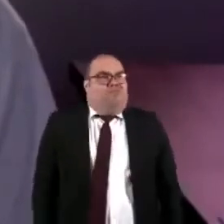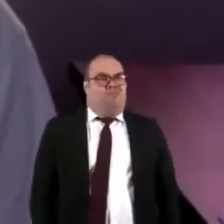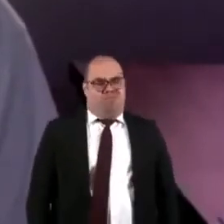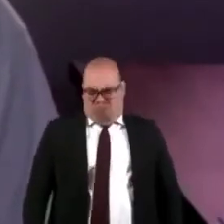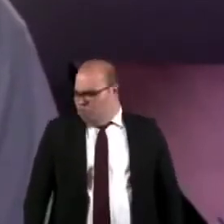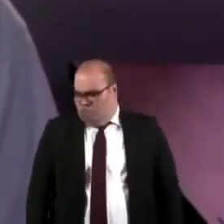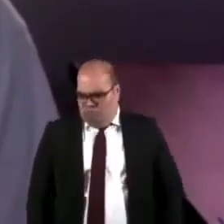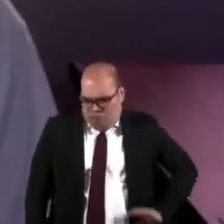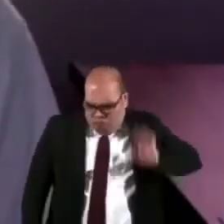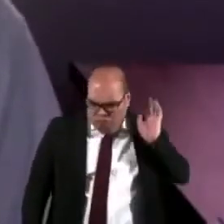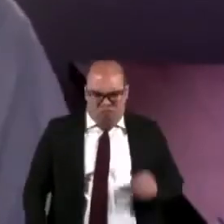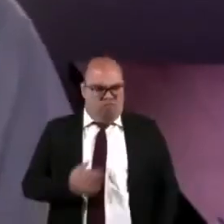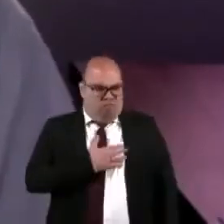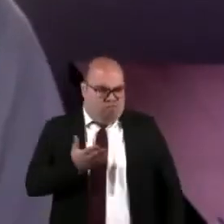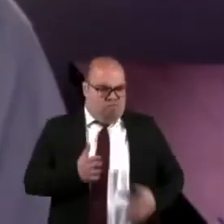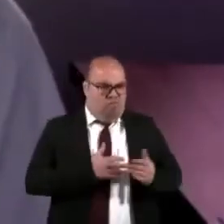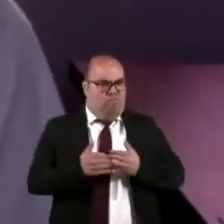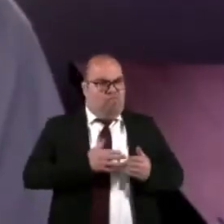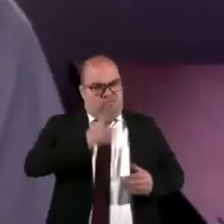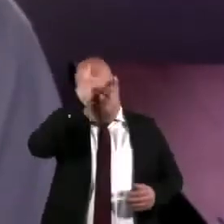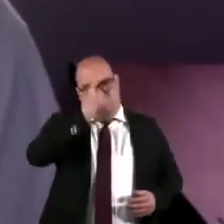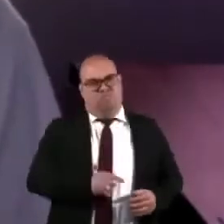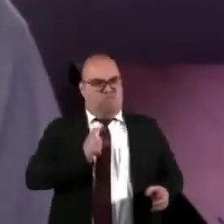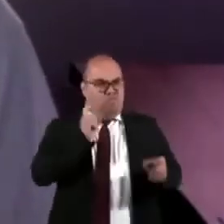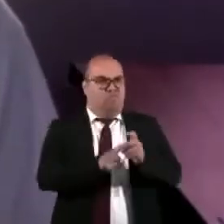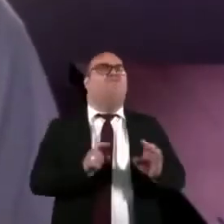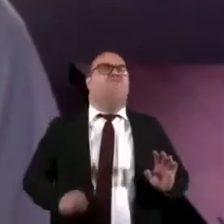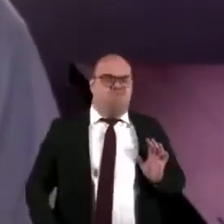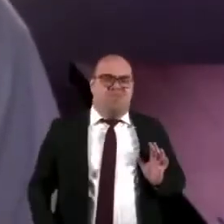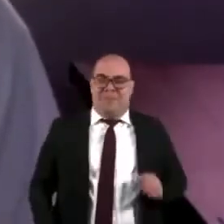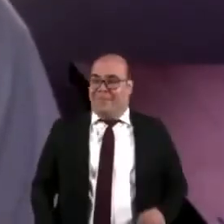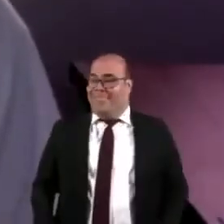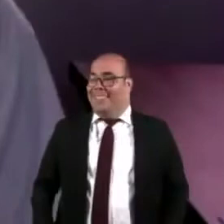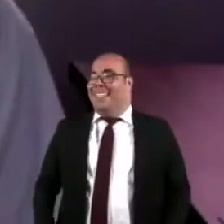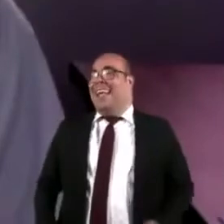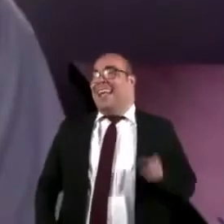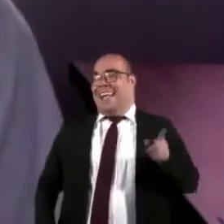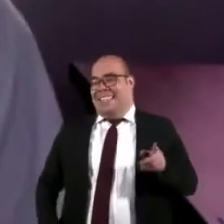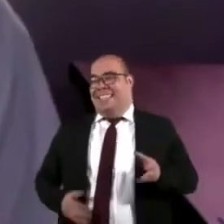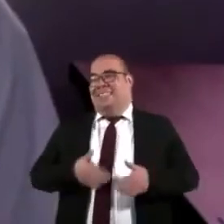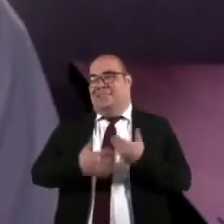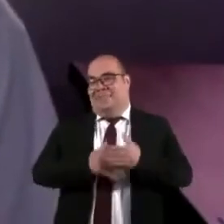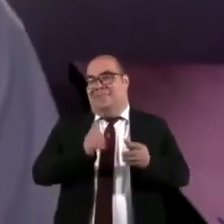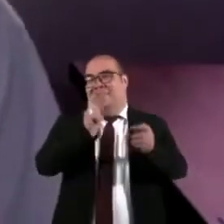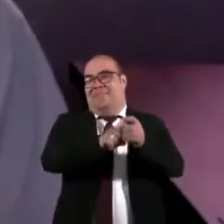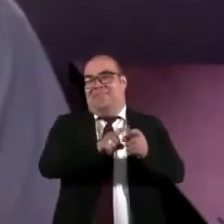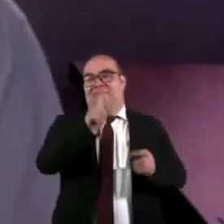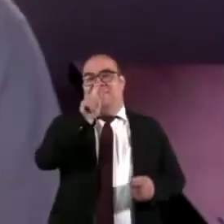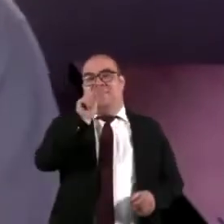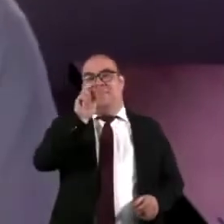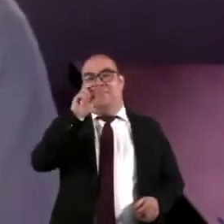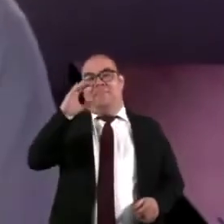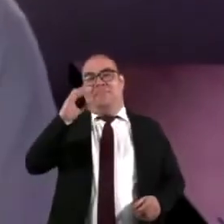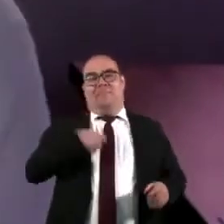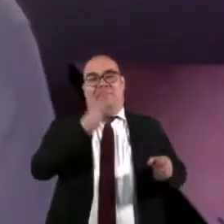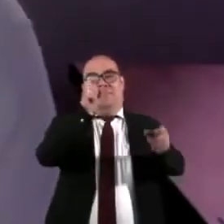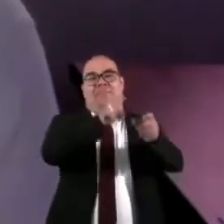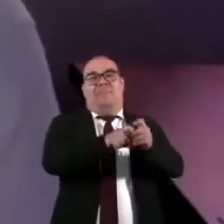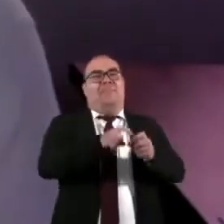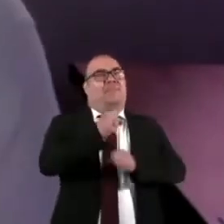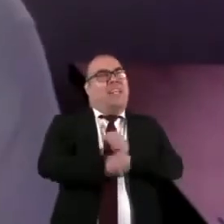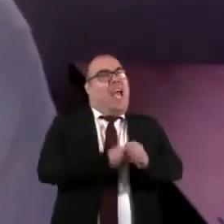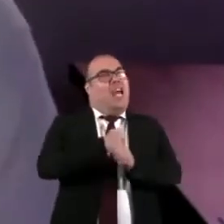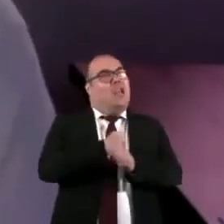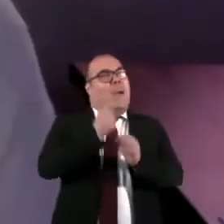ya tomé la decisión y yo me voy. Y así es como me dan el ingreso a la FARC. Yo llego en el